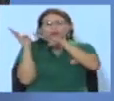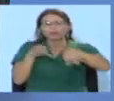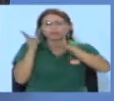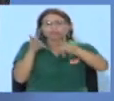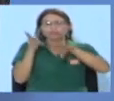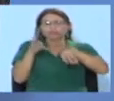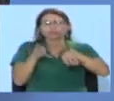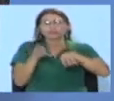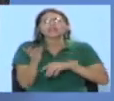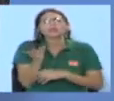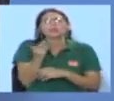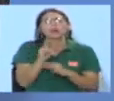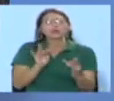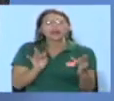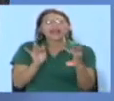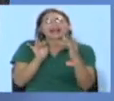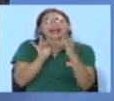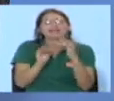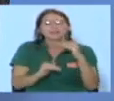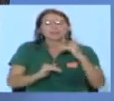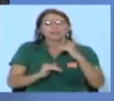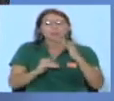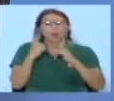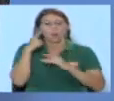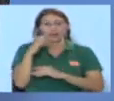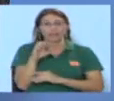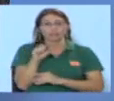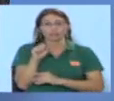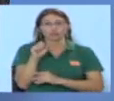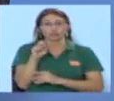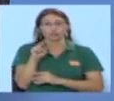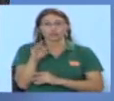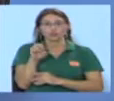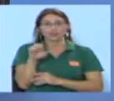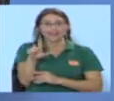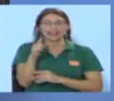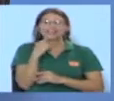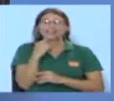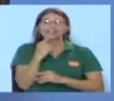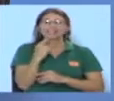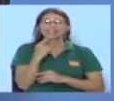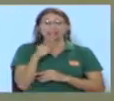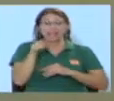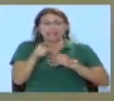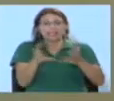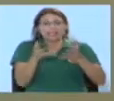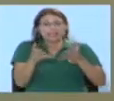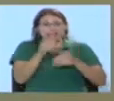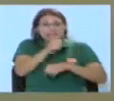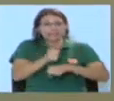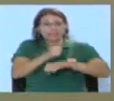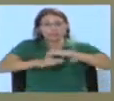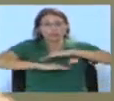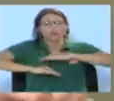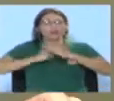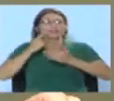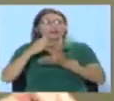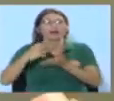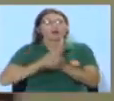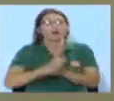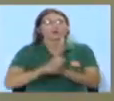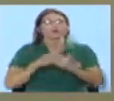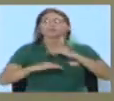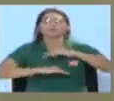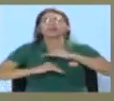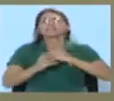mínimo, porque la SUTEL me dice, por ejemplo, que lo que hay que la base del cobro que quiere establecer son 500 megas con unos